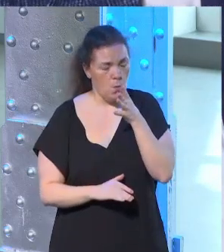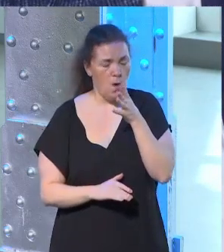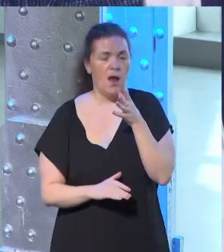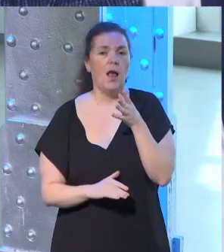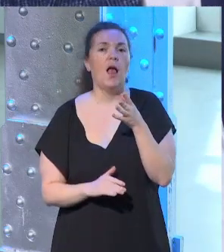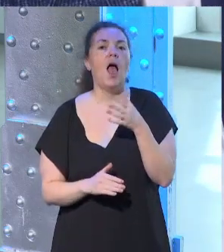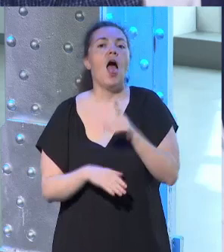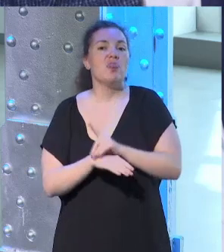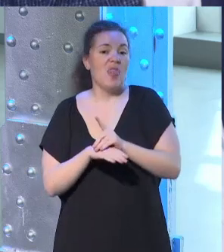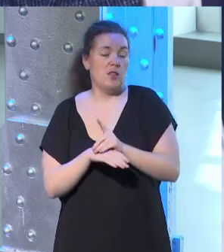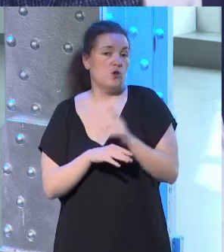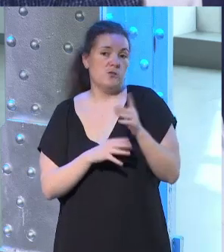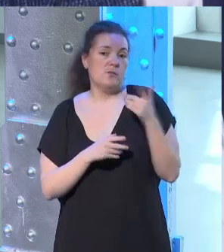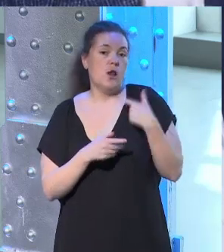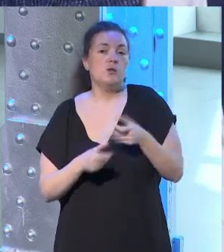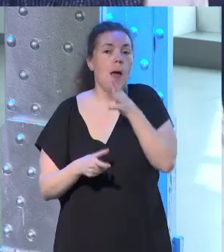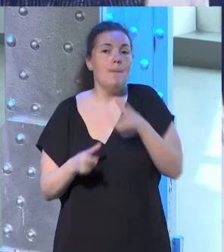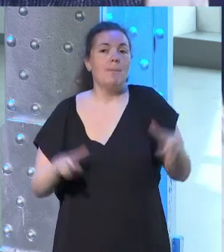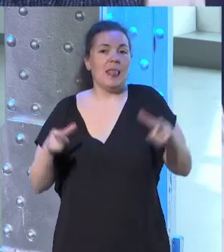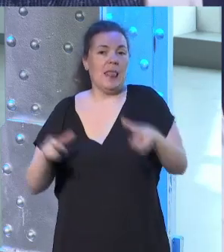datos de las cuencas, de los pantanos.